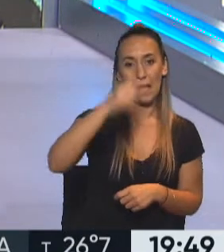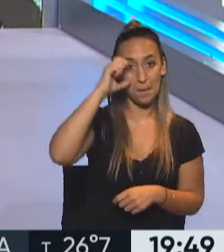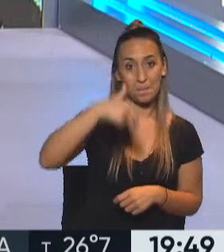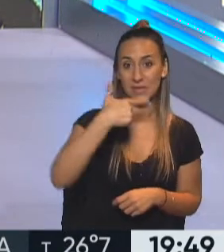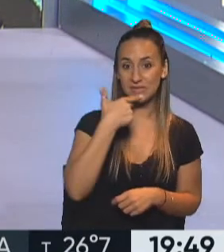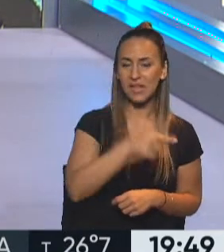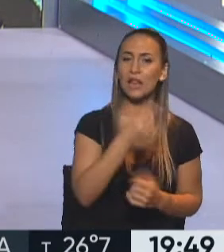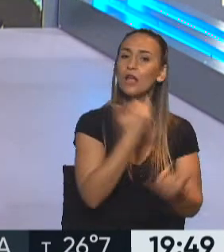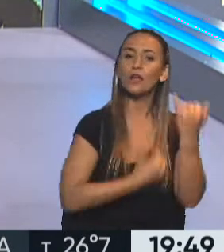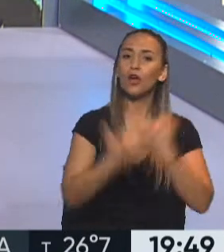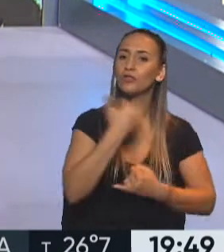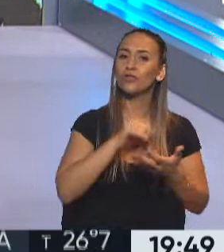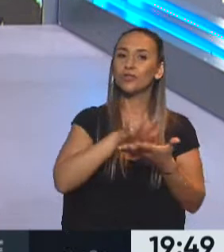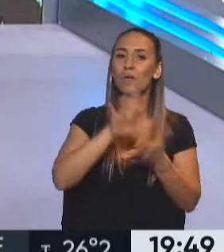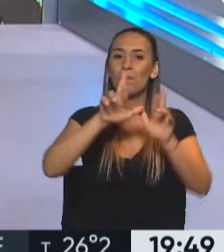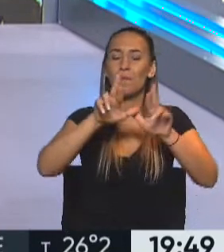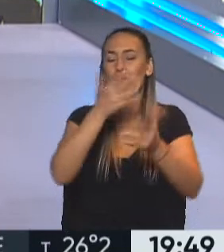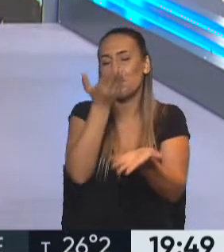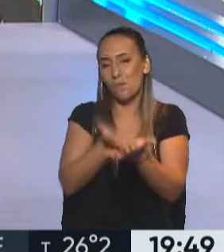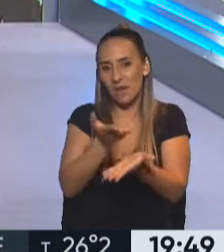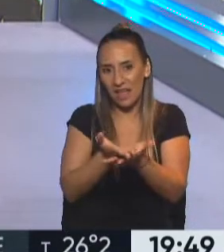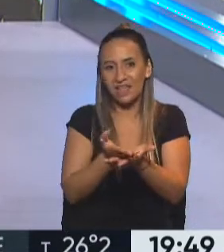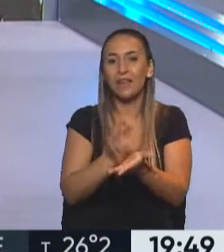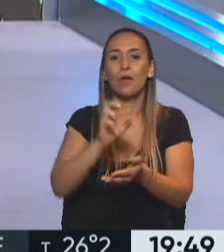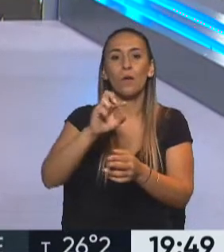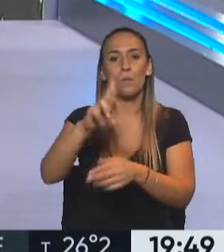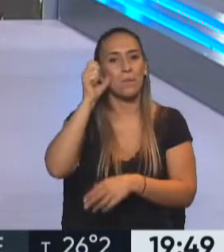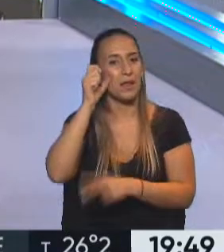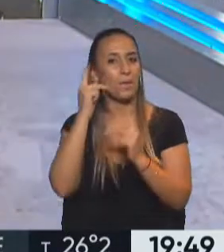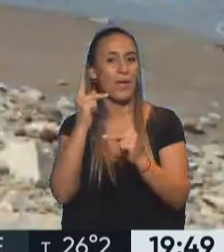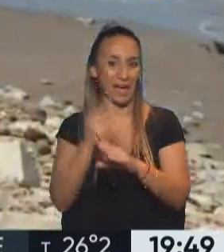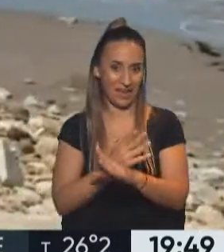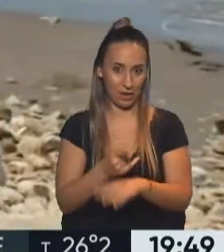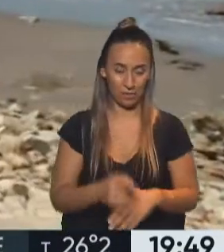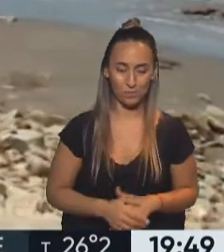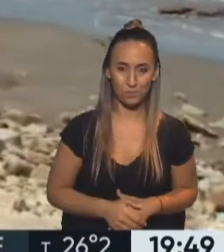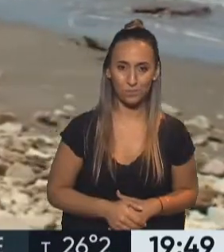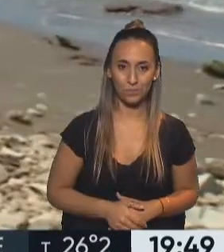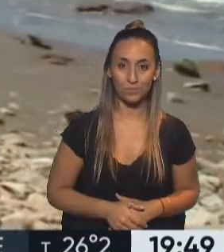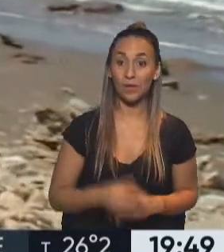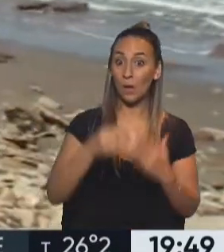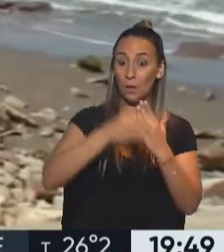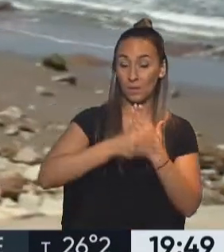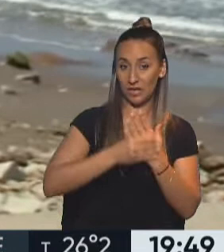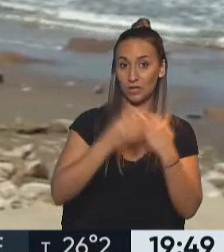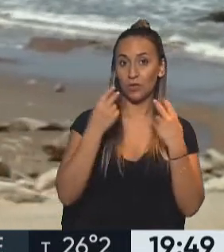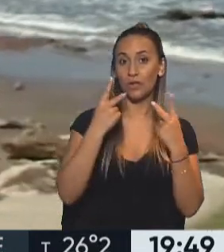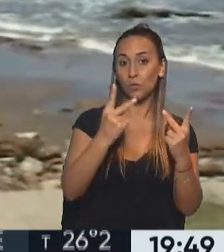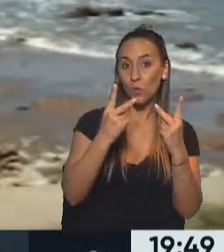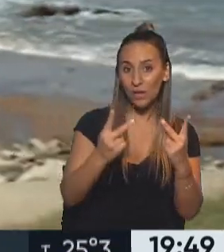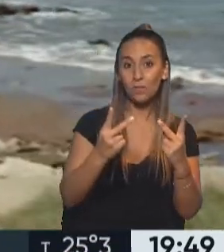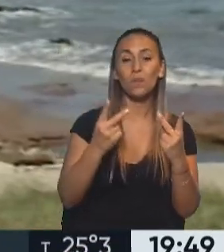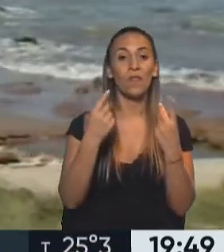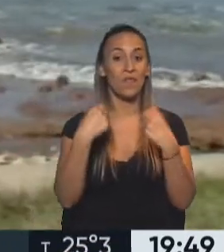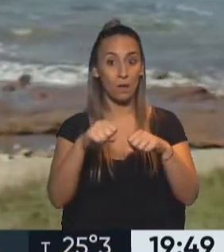de Previaje. Volvimos a hablar con él y nos cuenta los detalles de este mes. El ministro de Turismo y Deporte recorrió el